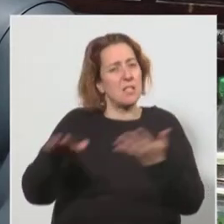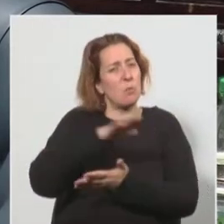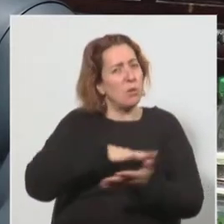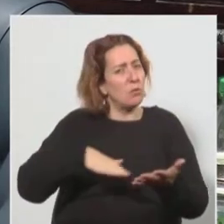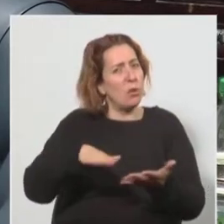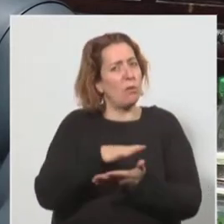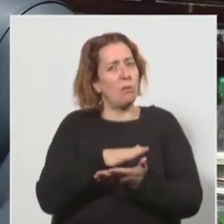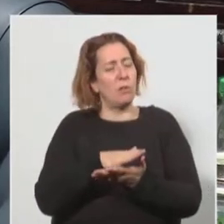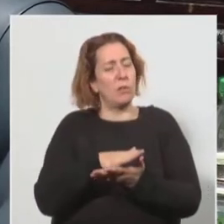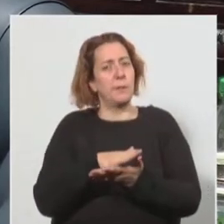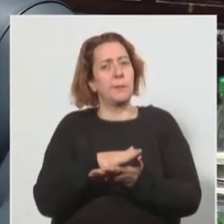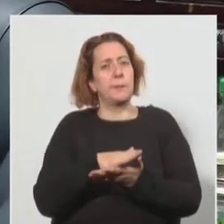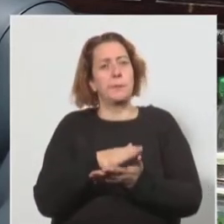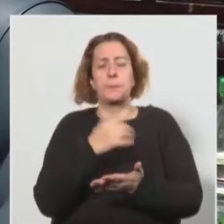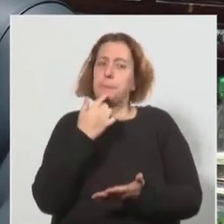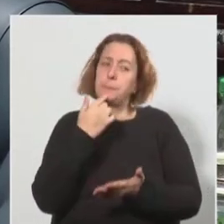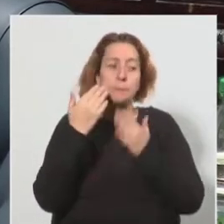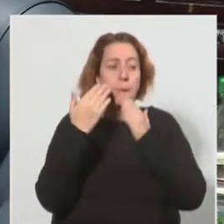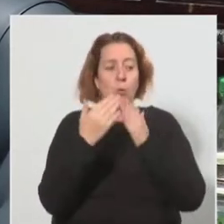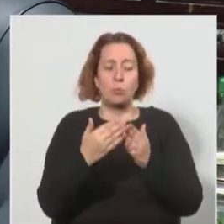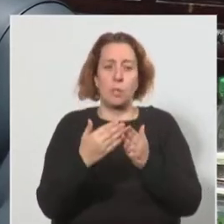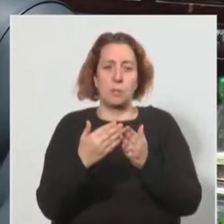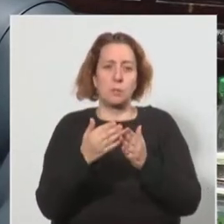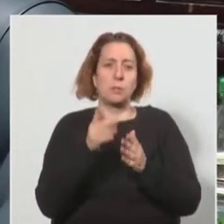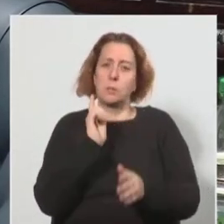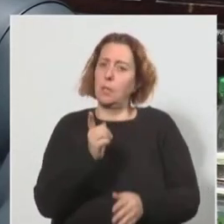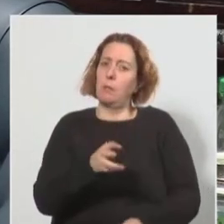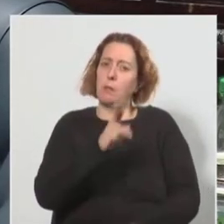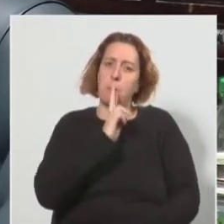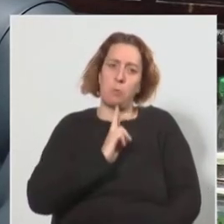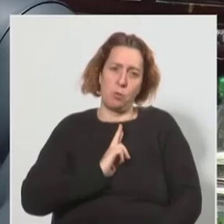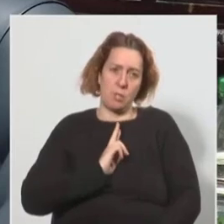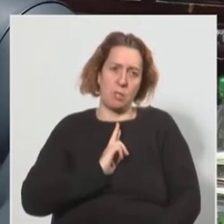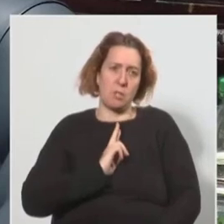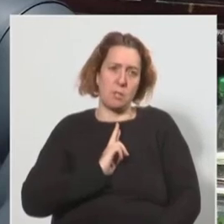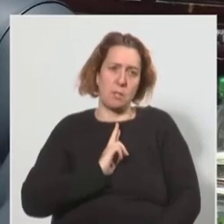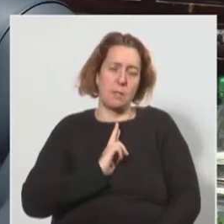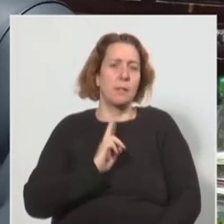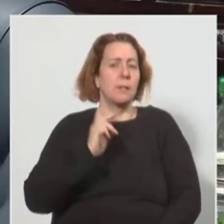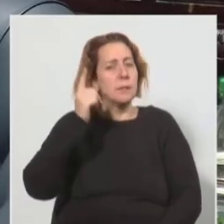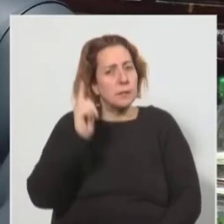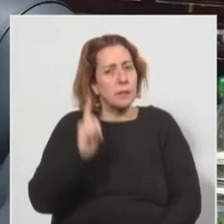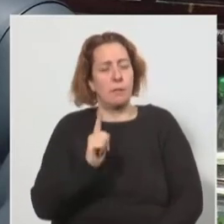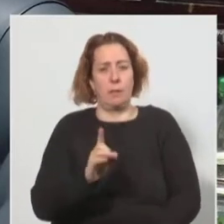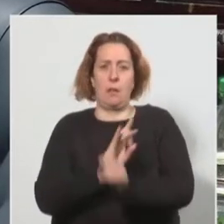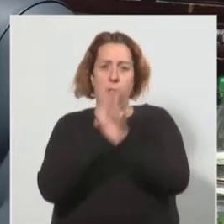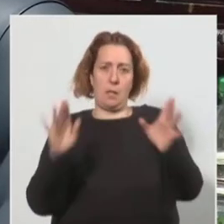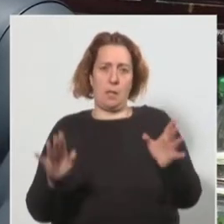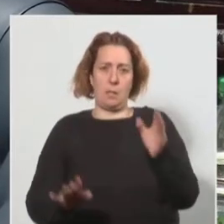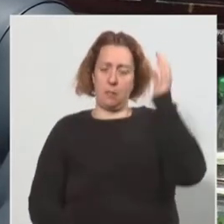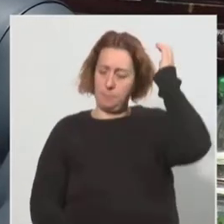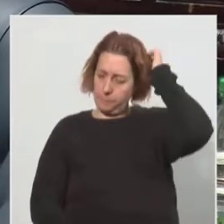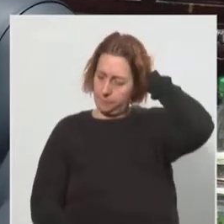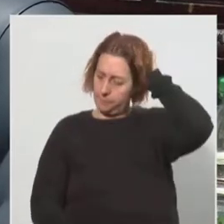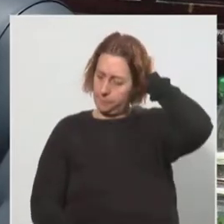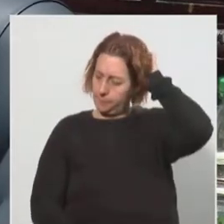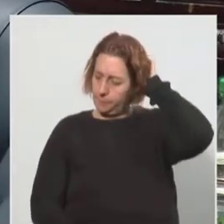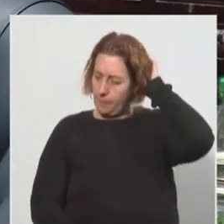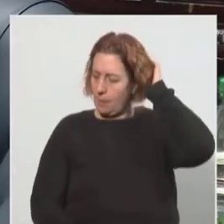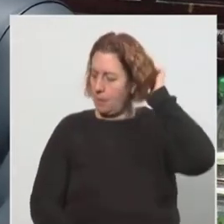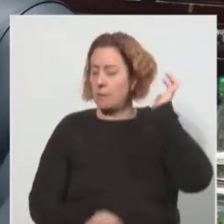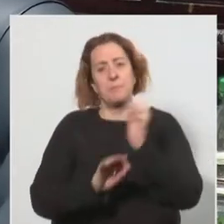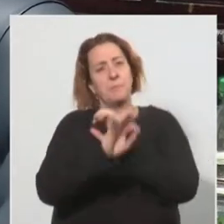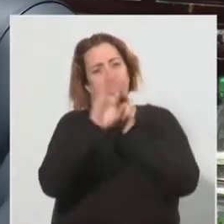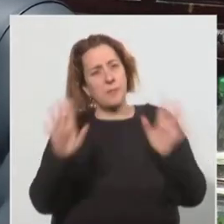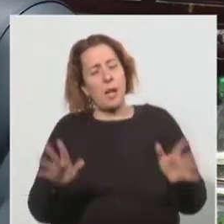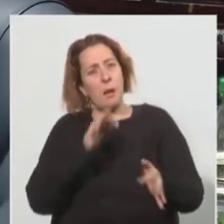mesa? Son preguntas que deben responderse, que deben aclararse. Parece claro